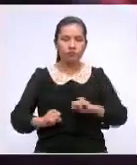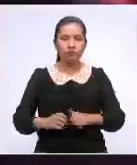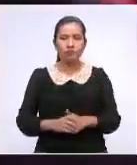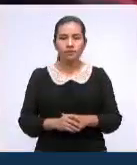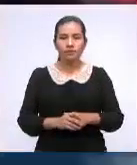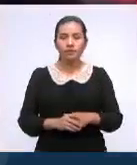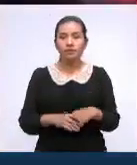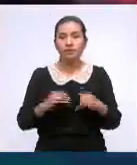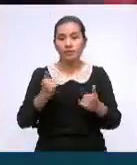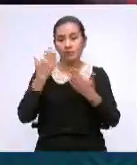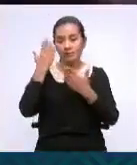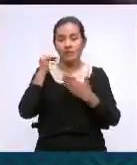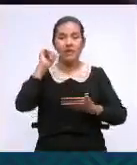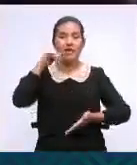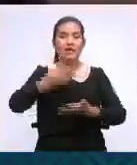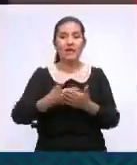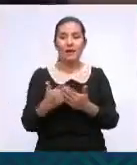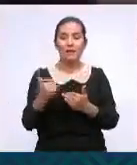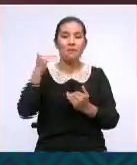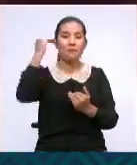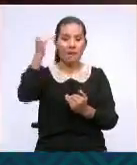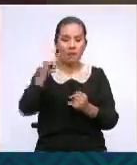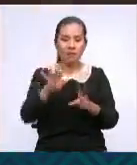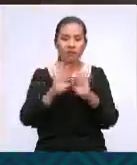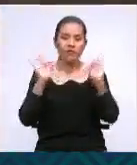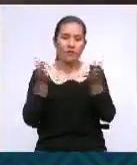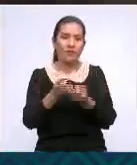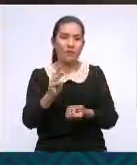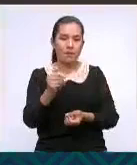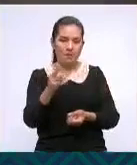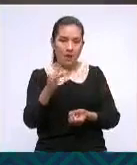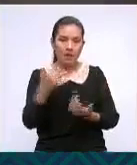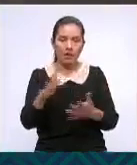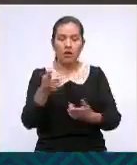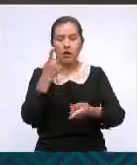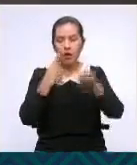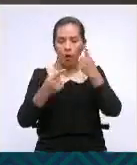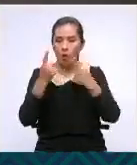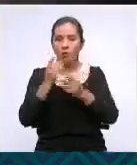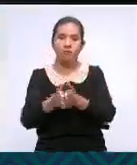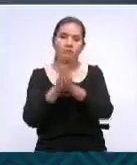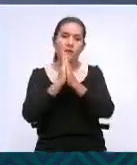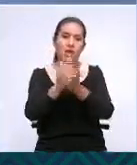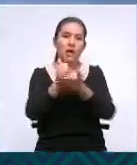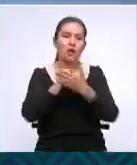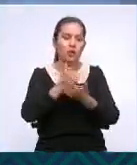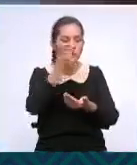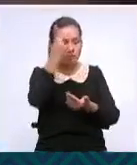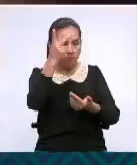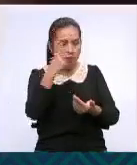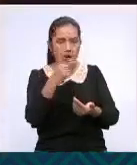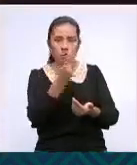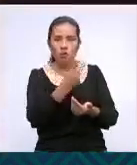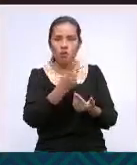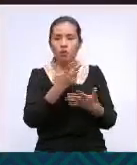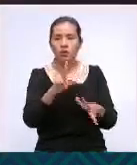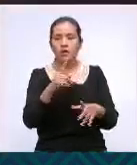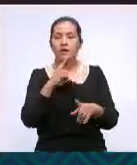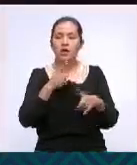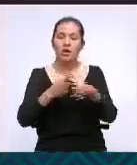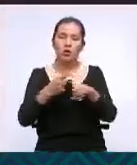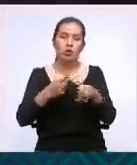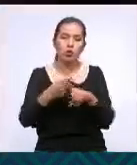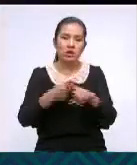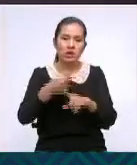Con lágrimas en los ojos, la hija mayor de la familia Mamani pide ayuda para sus padres, quienes fueron apuñalados por un grupo de jóvenes pandilleros.